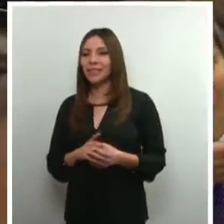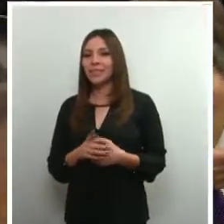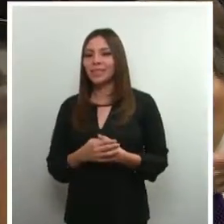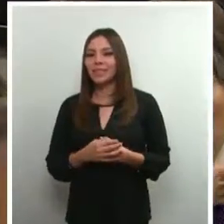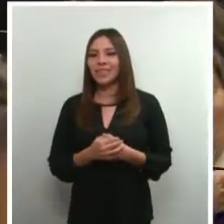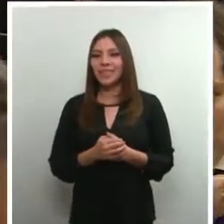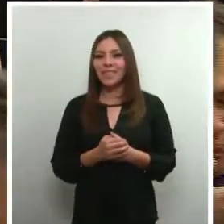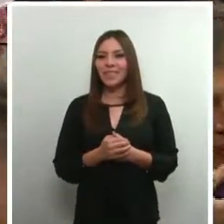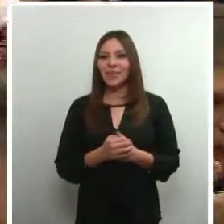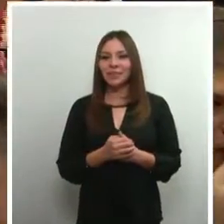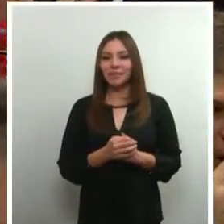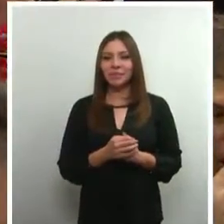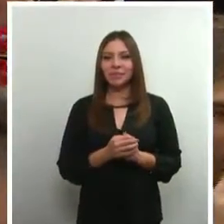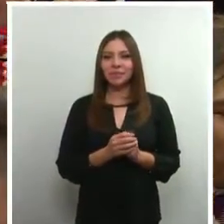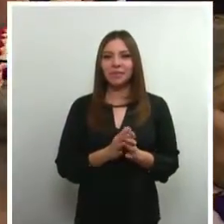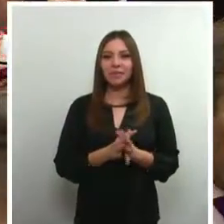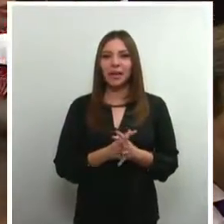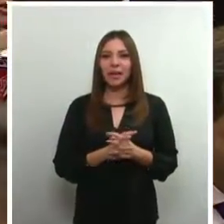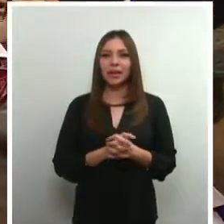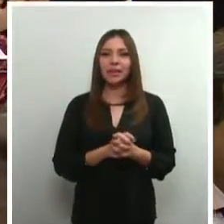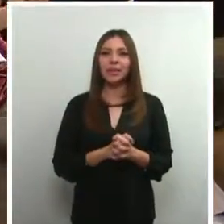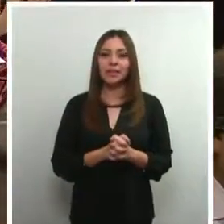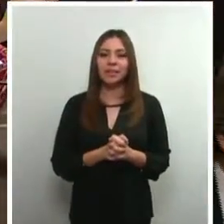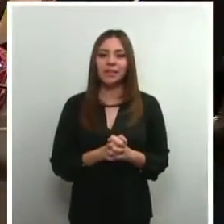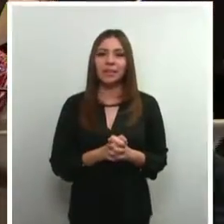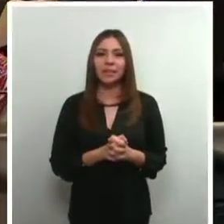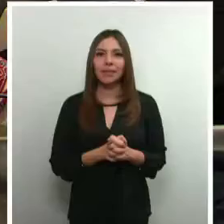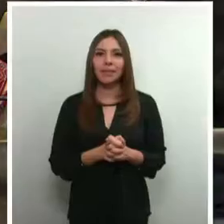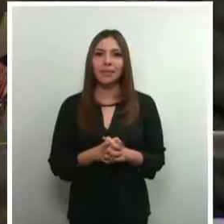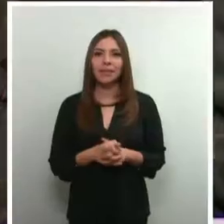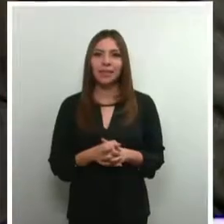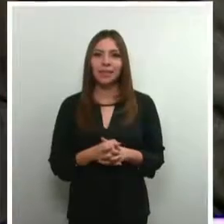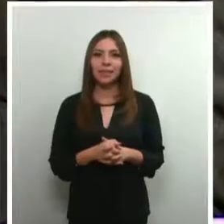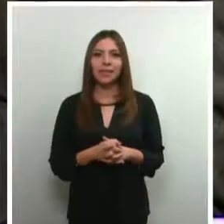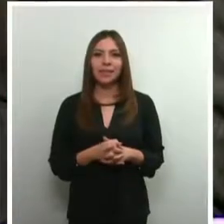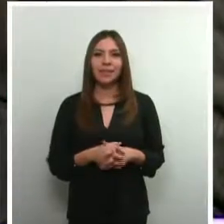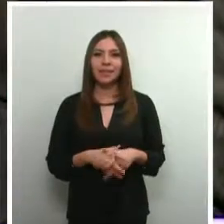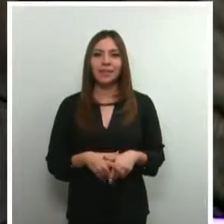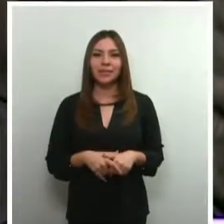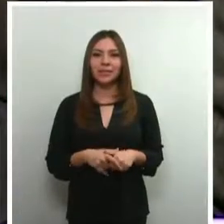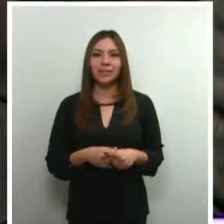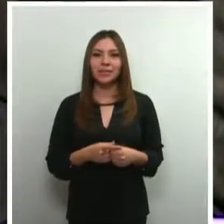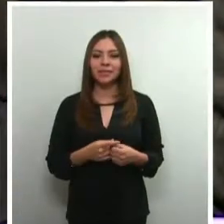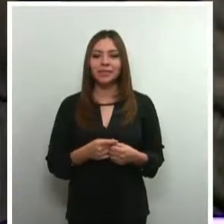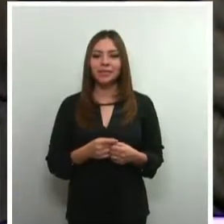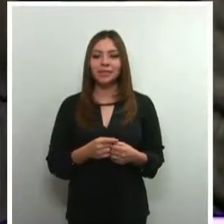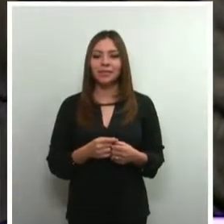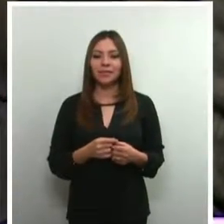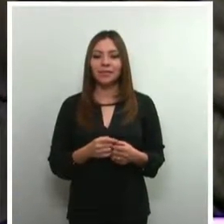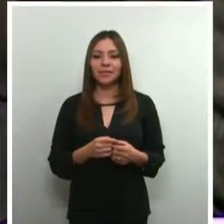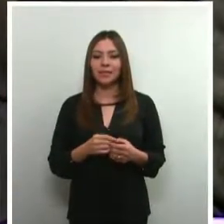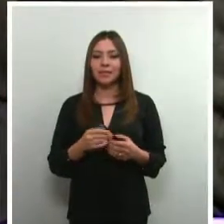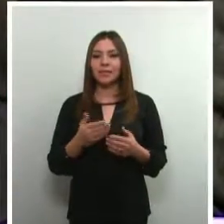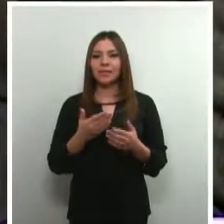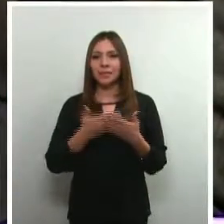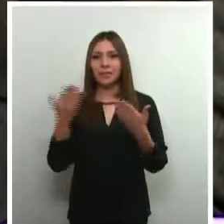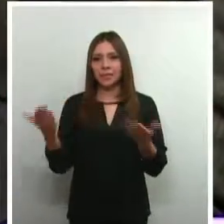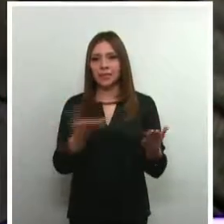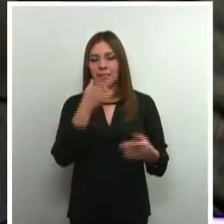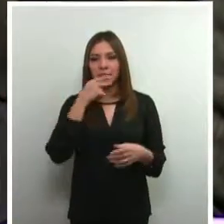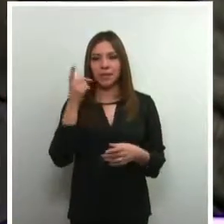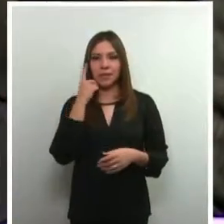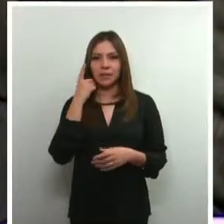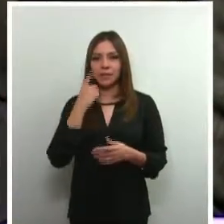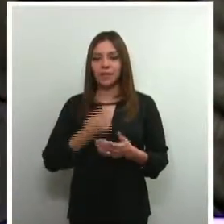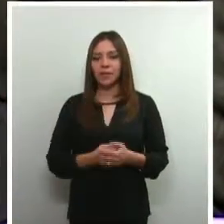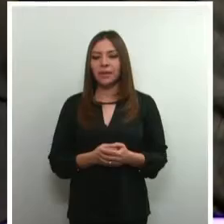Me ha solicitado el uso de la palabra el diputado Bernardo Batis para alusiones personales. Adelante, diputado.